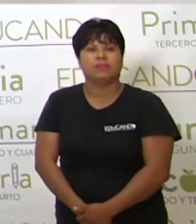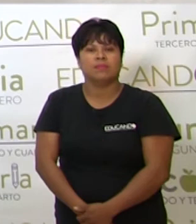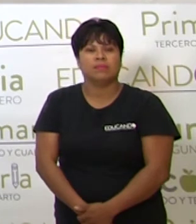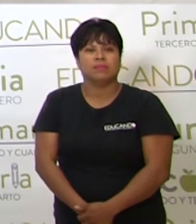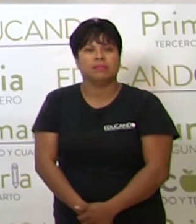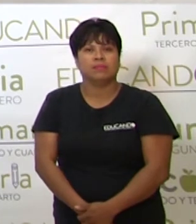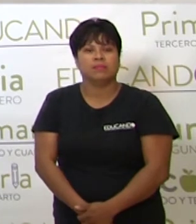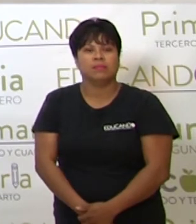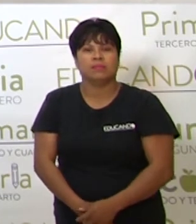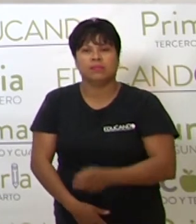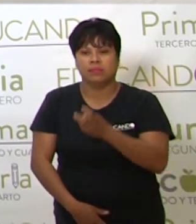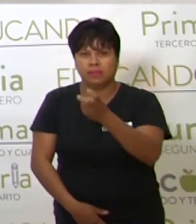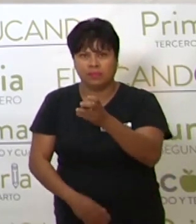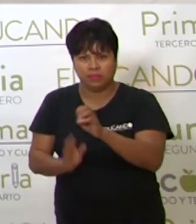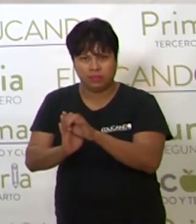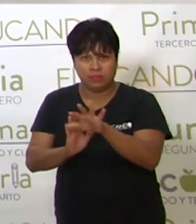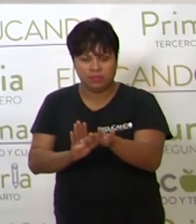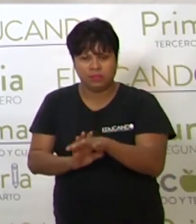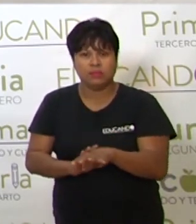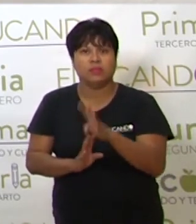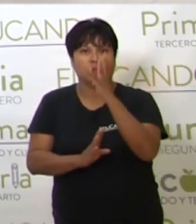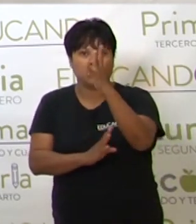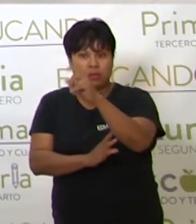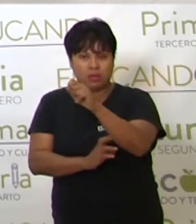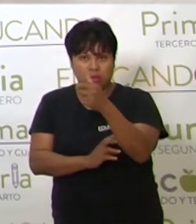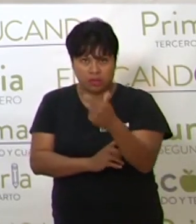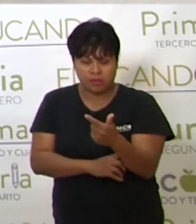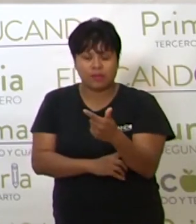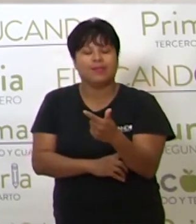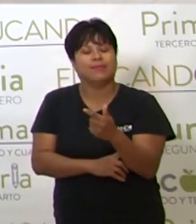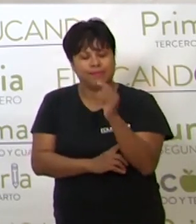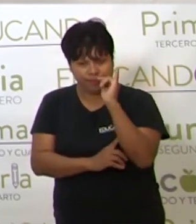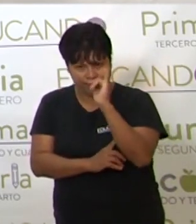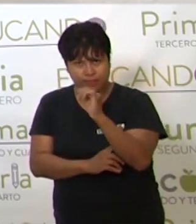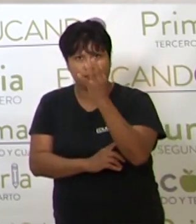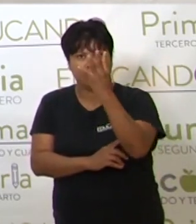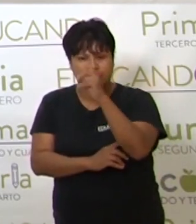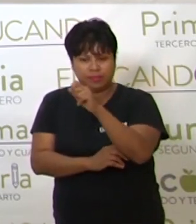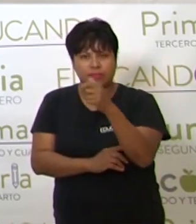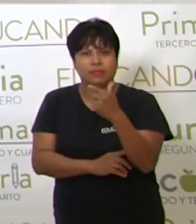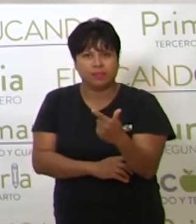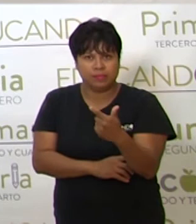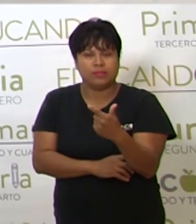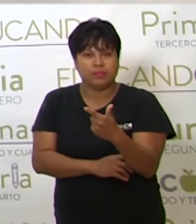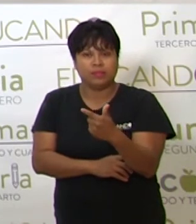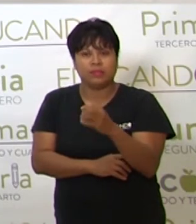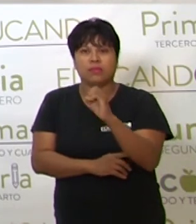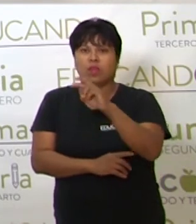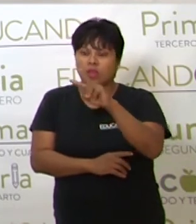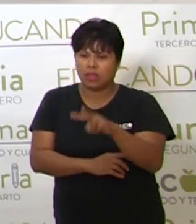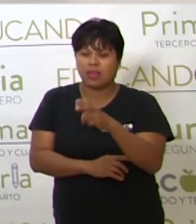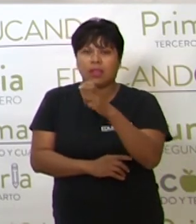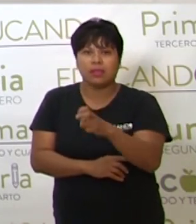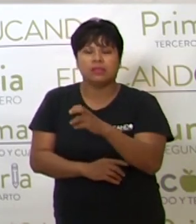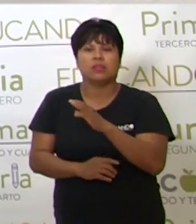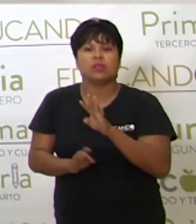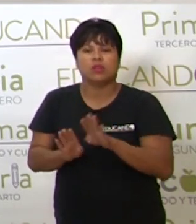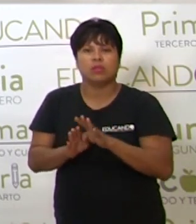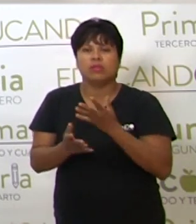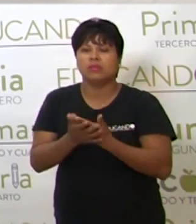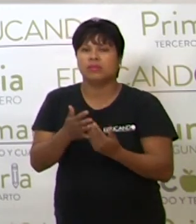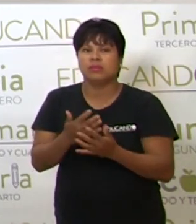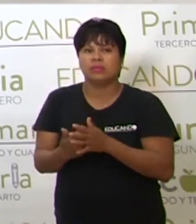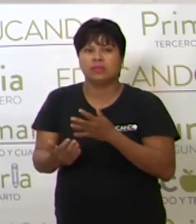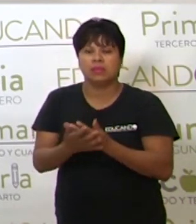de la siguiente manera son cuatro séptimos sí es cierto son cuatro séptimos originalmente estaban pintadas estas